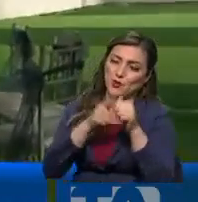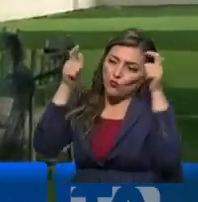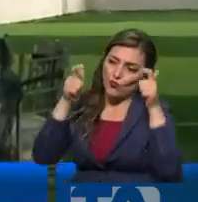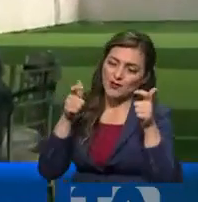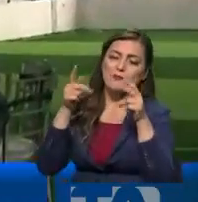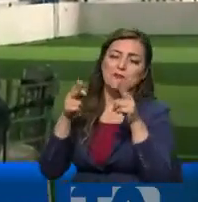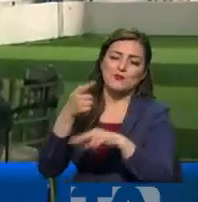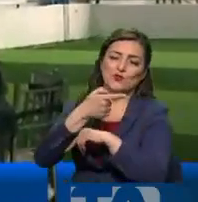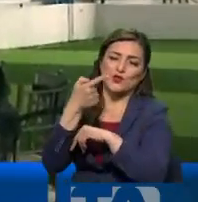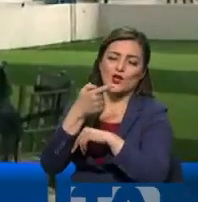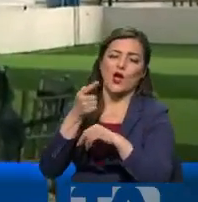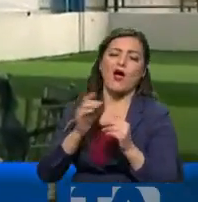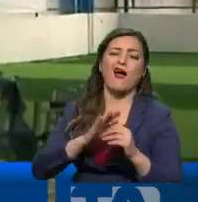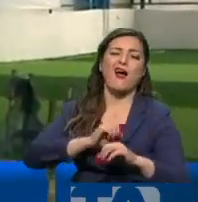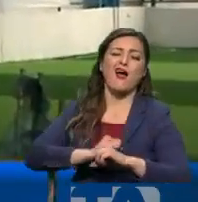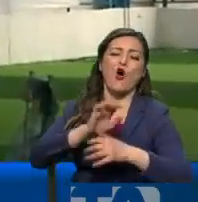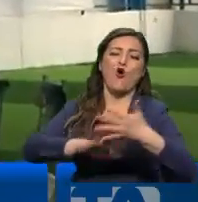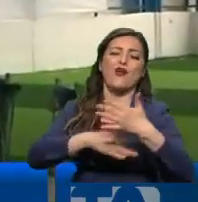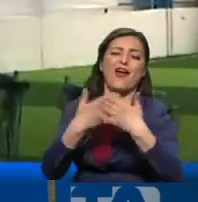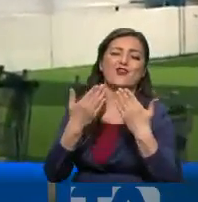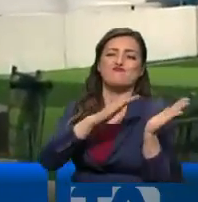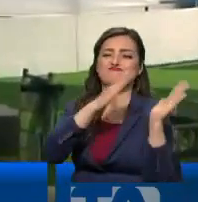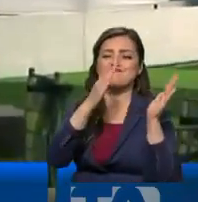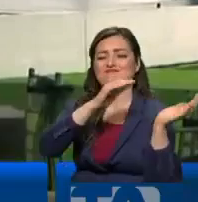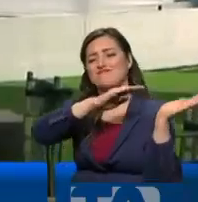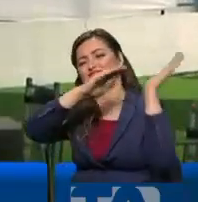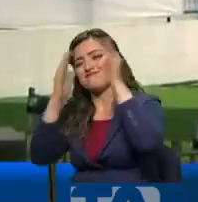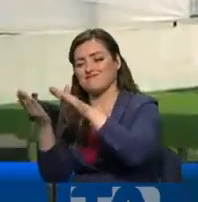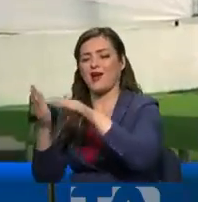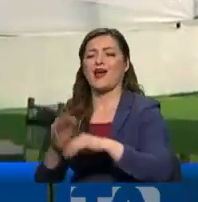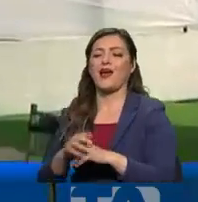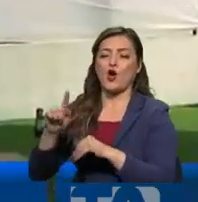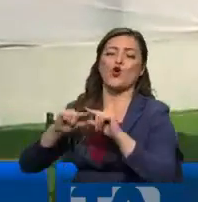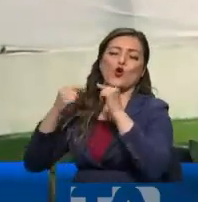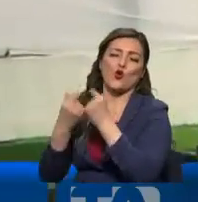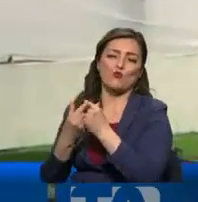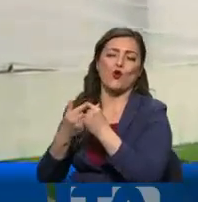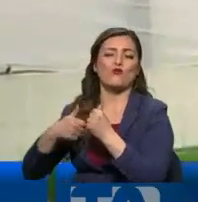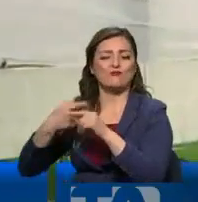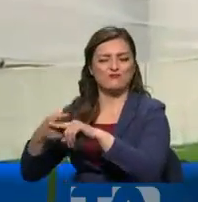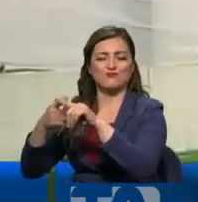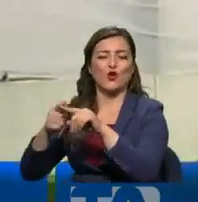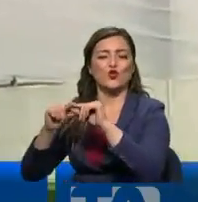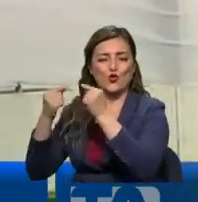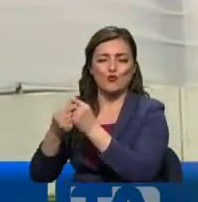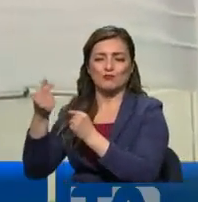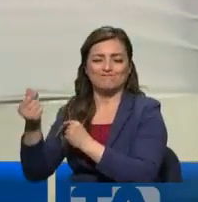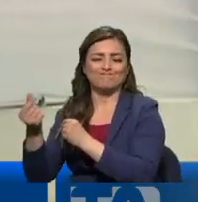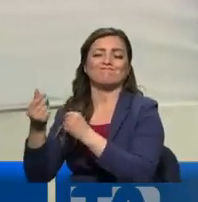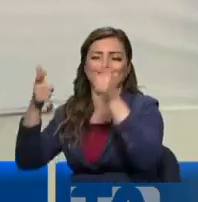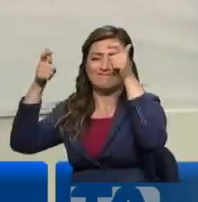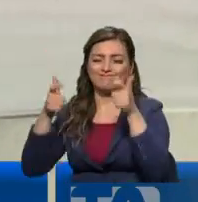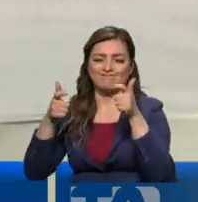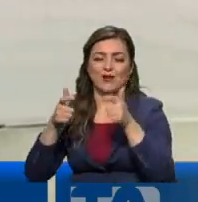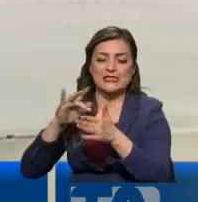mismo día en diferentes horarios, el cual nos ha permitido guardar todos los protocolos de distanciamientos para no exponer a nuestros estudiantes ni a nuestras